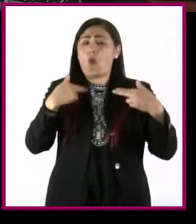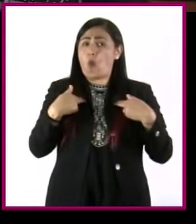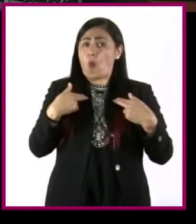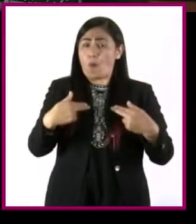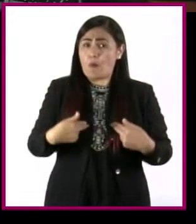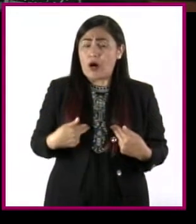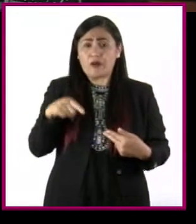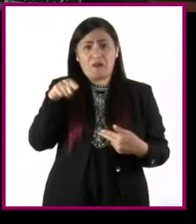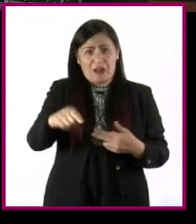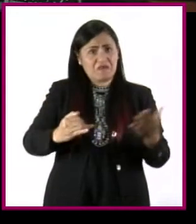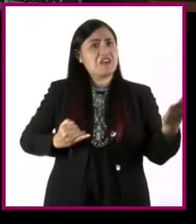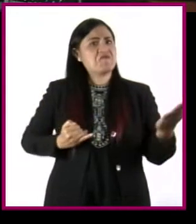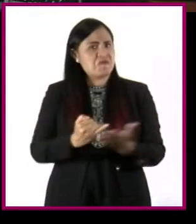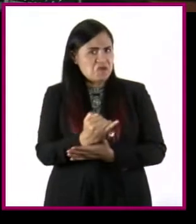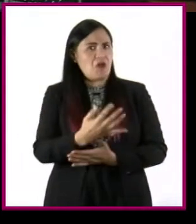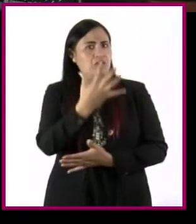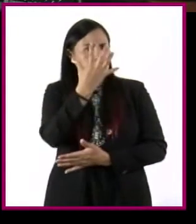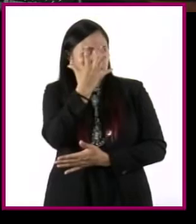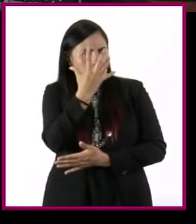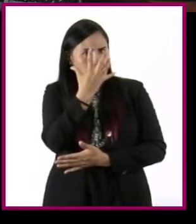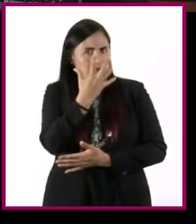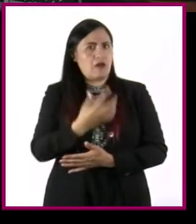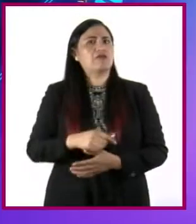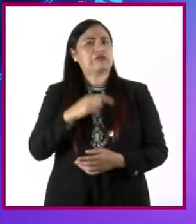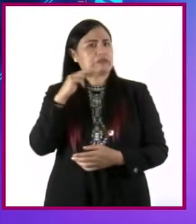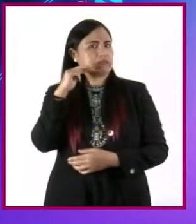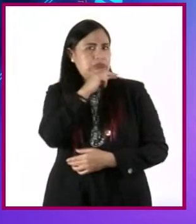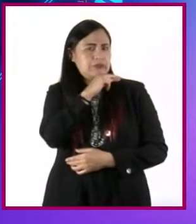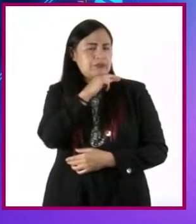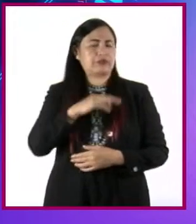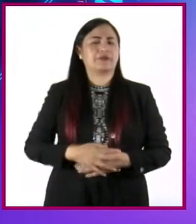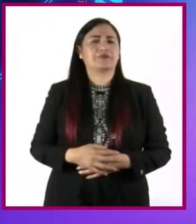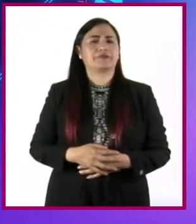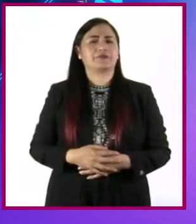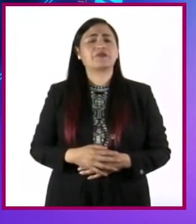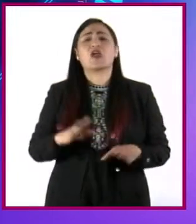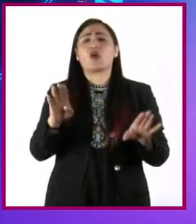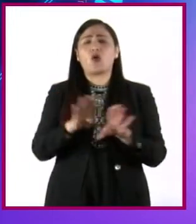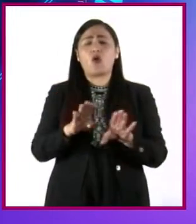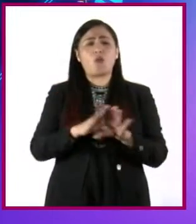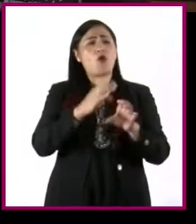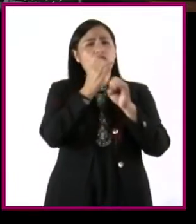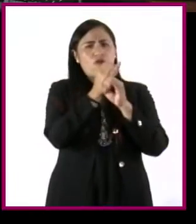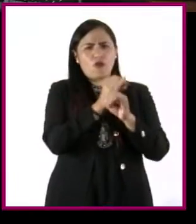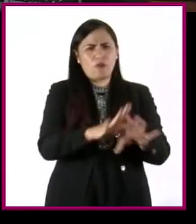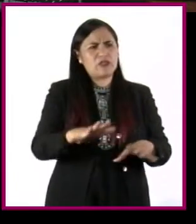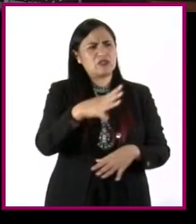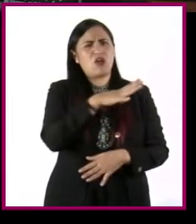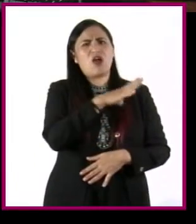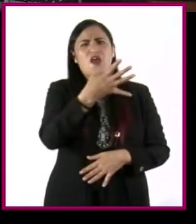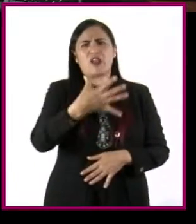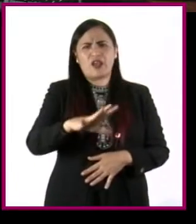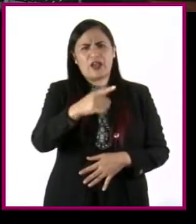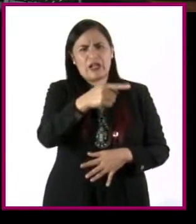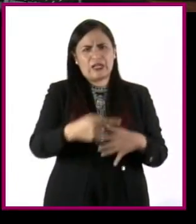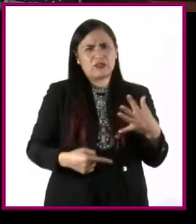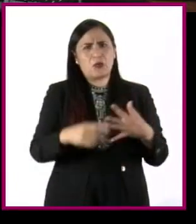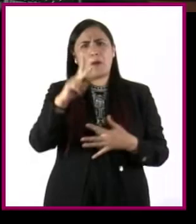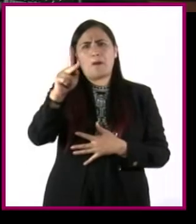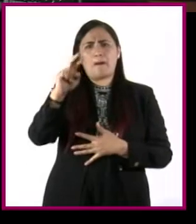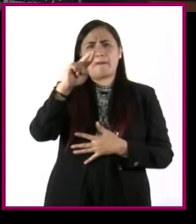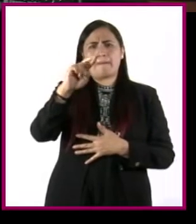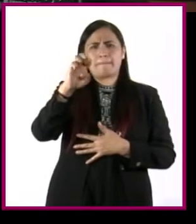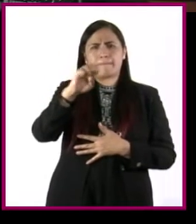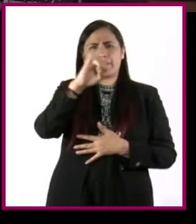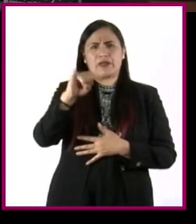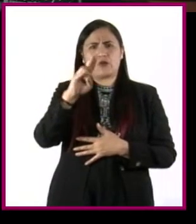tomar decisiones firmes, concretas y rápidas, a partir de información generalizada. El prejuicio es entonces